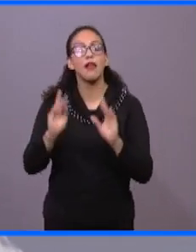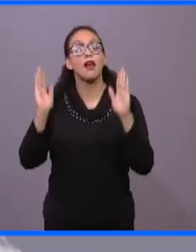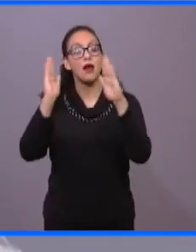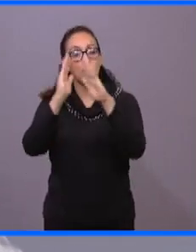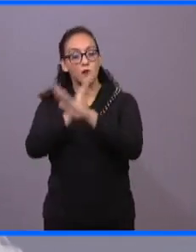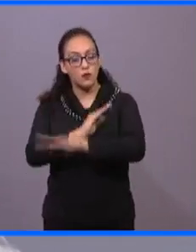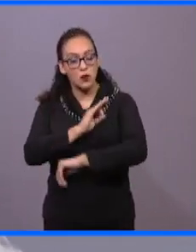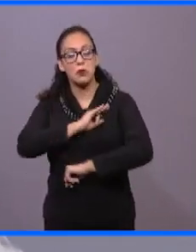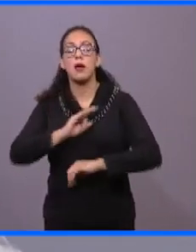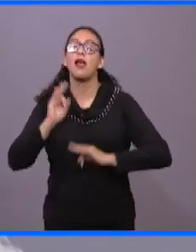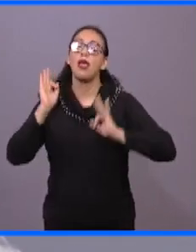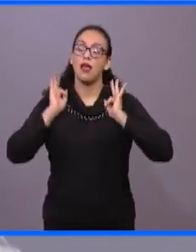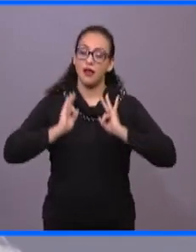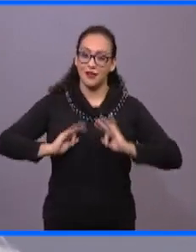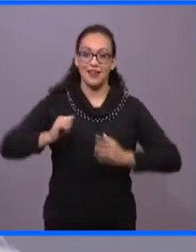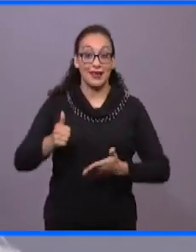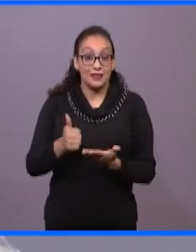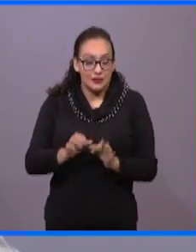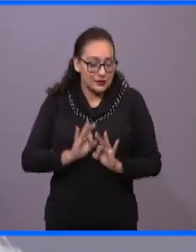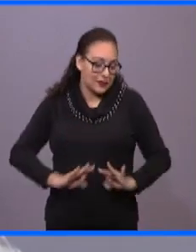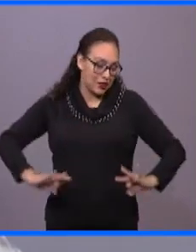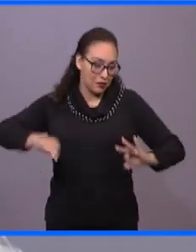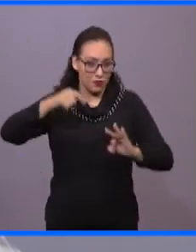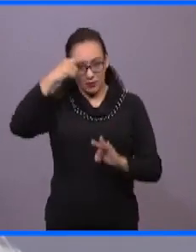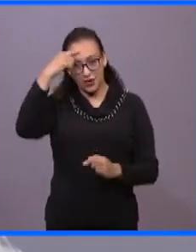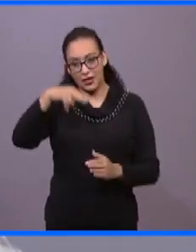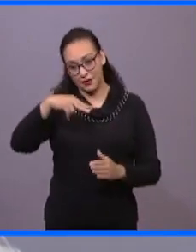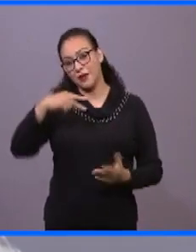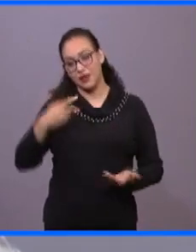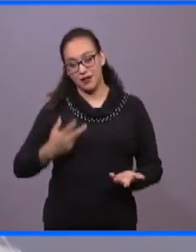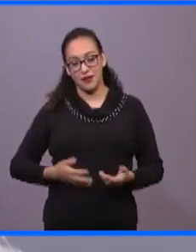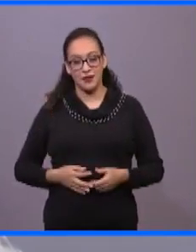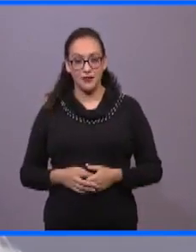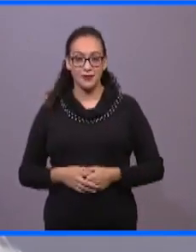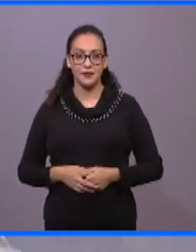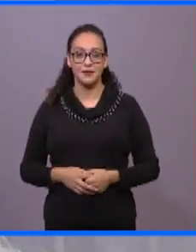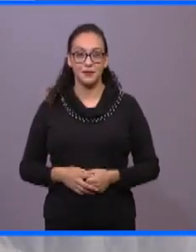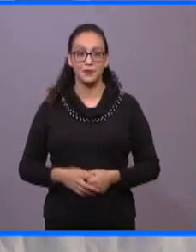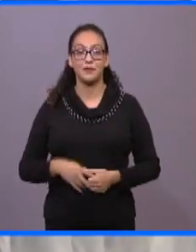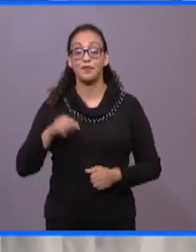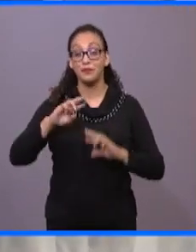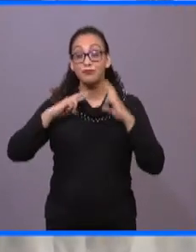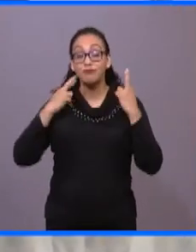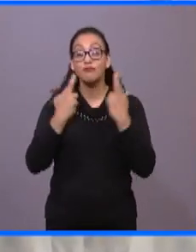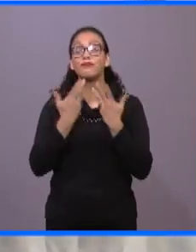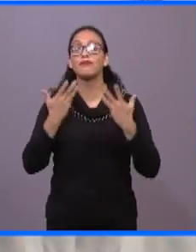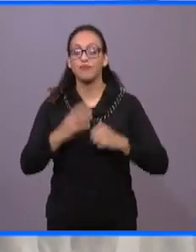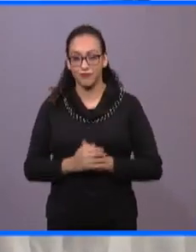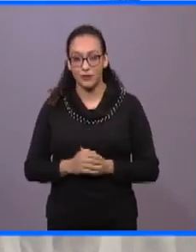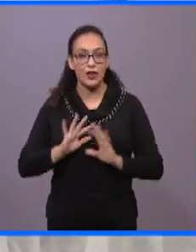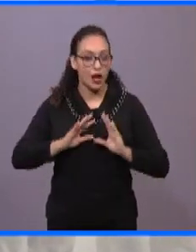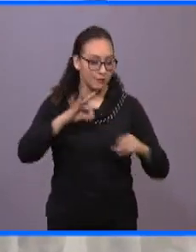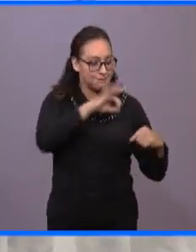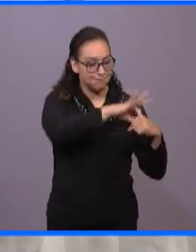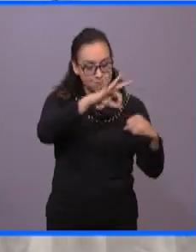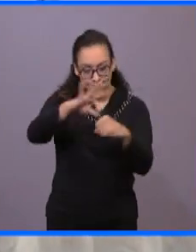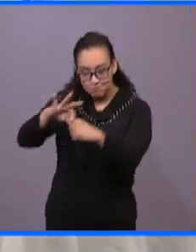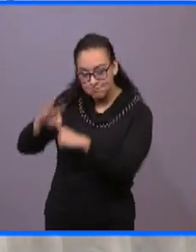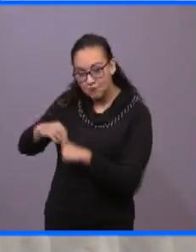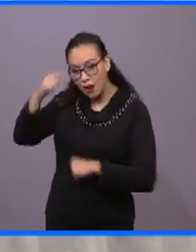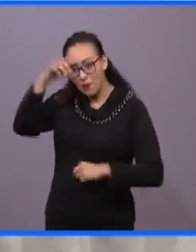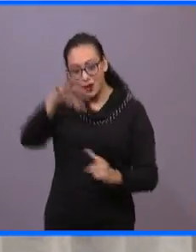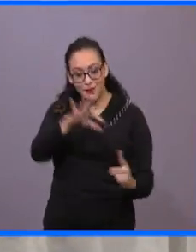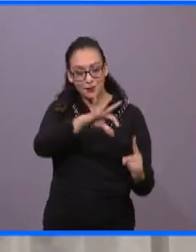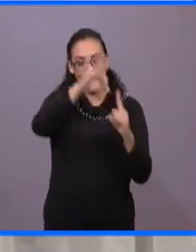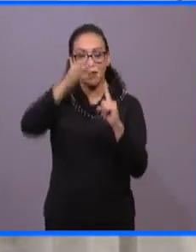parte central de nuestra cultura jurídica y democrática. En el evento se llevó a cabo la votación para la elección